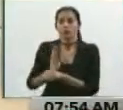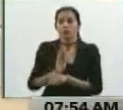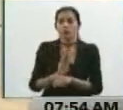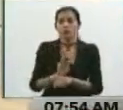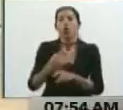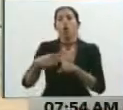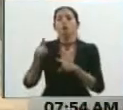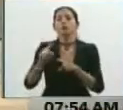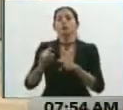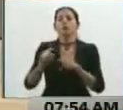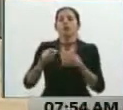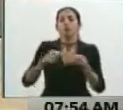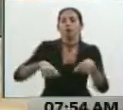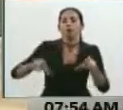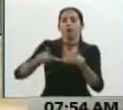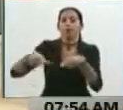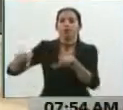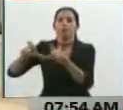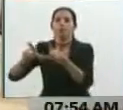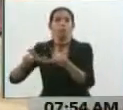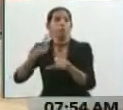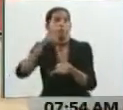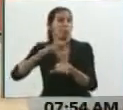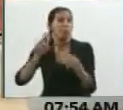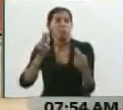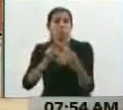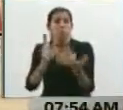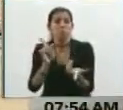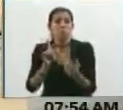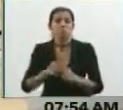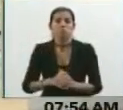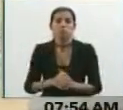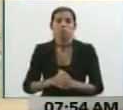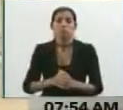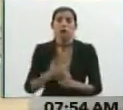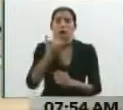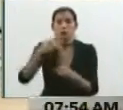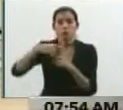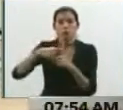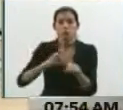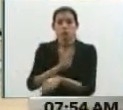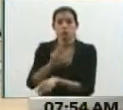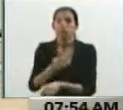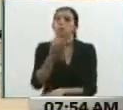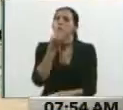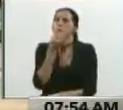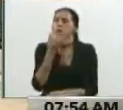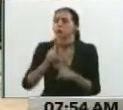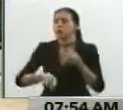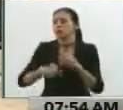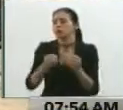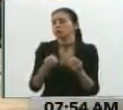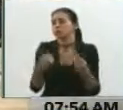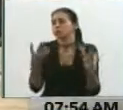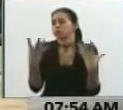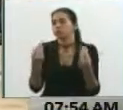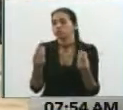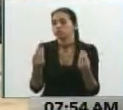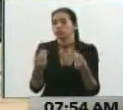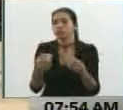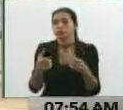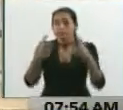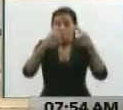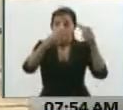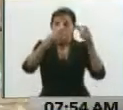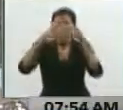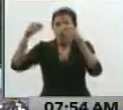áreas que quizás el pueblo desconoce pero que también se pueden crear para una utilidad positiva mira las bondades son muchísimas verónicas estos equipos estas